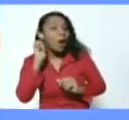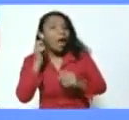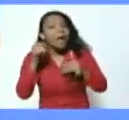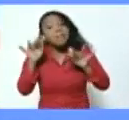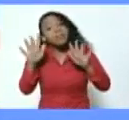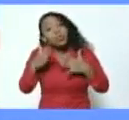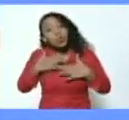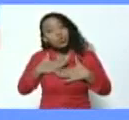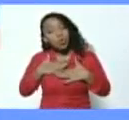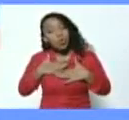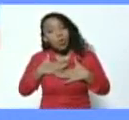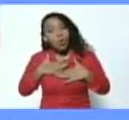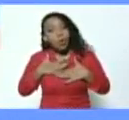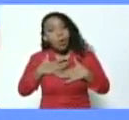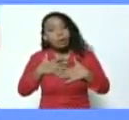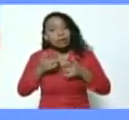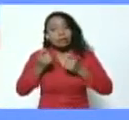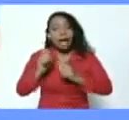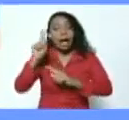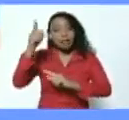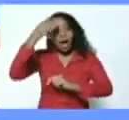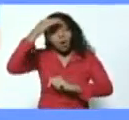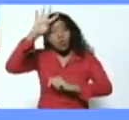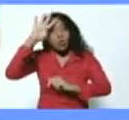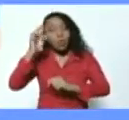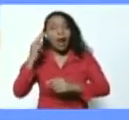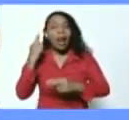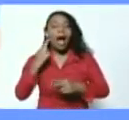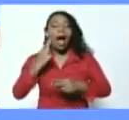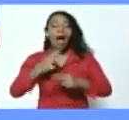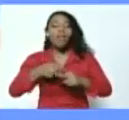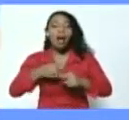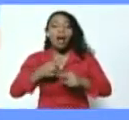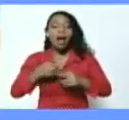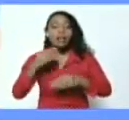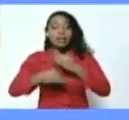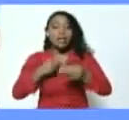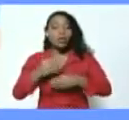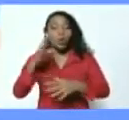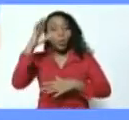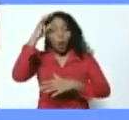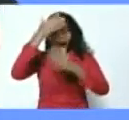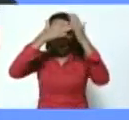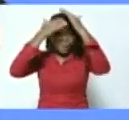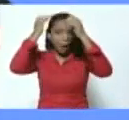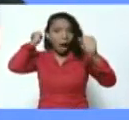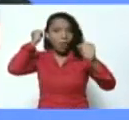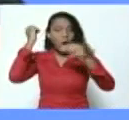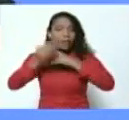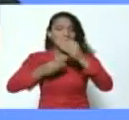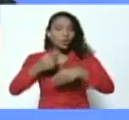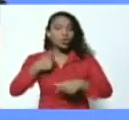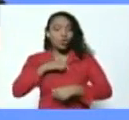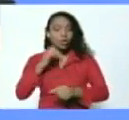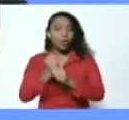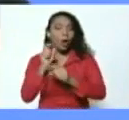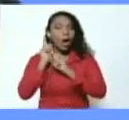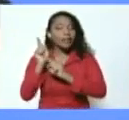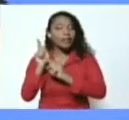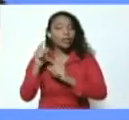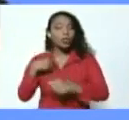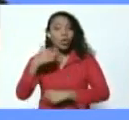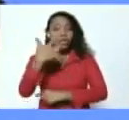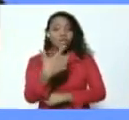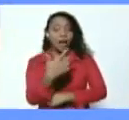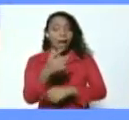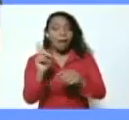yo estaba en La Habana por las funciones como embajador que estoy desempeñando allá, y todos estos 3 meses